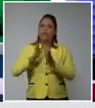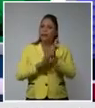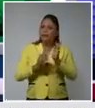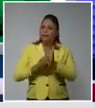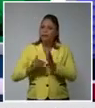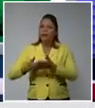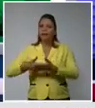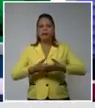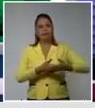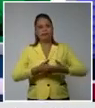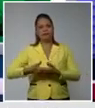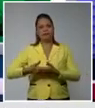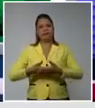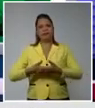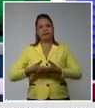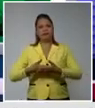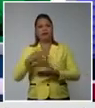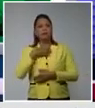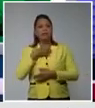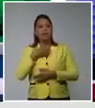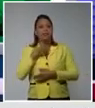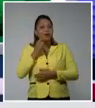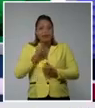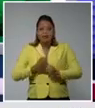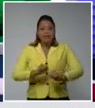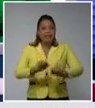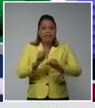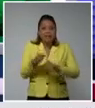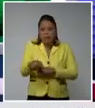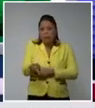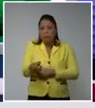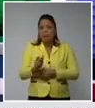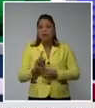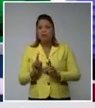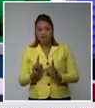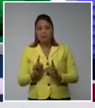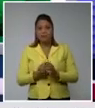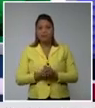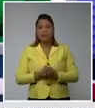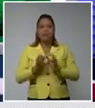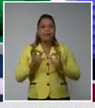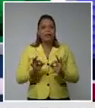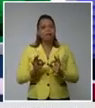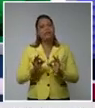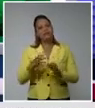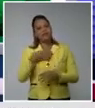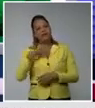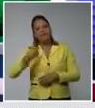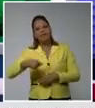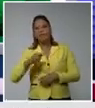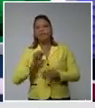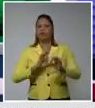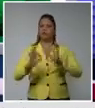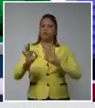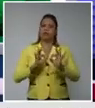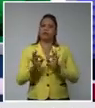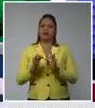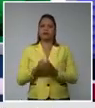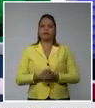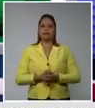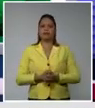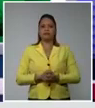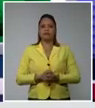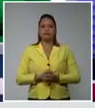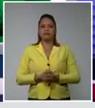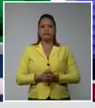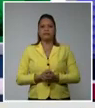tenido recién nacidos. Y realmente tenemos que cerrar fila. Tenemos que